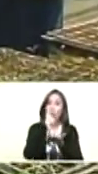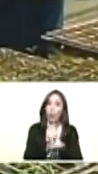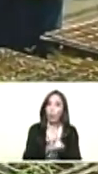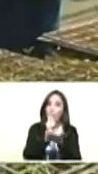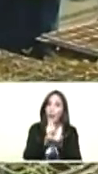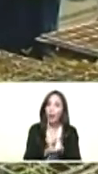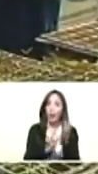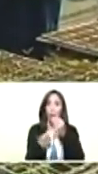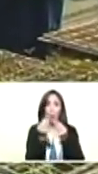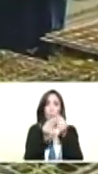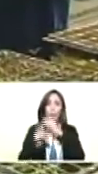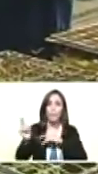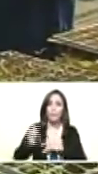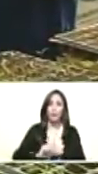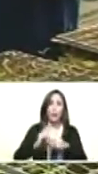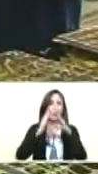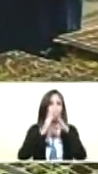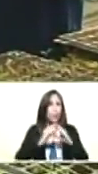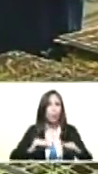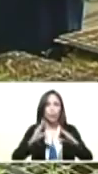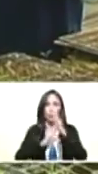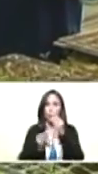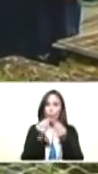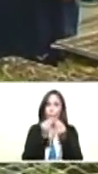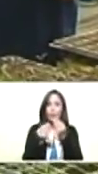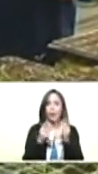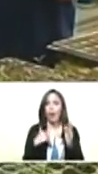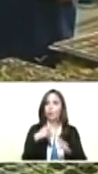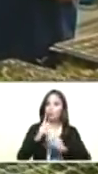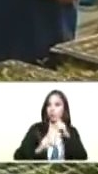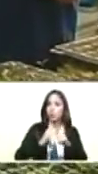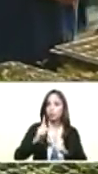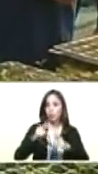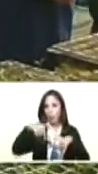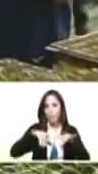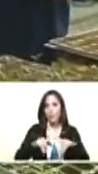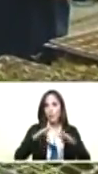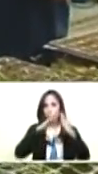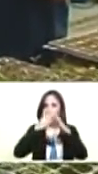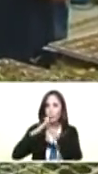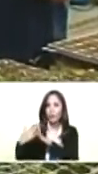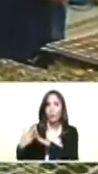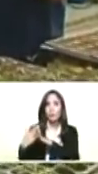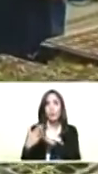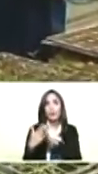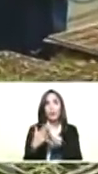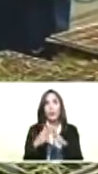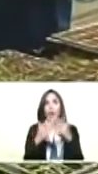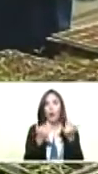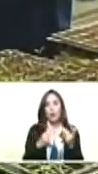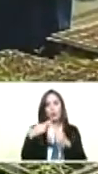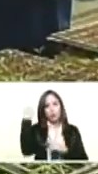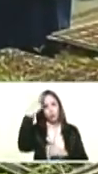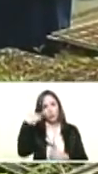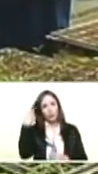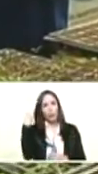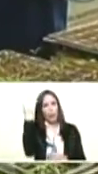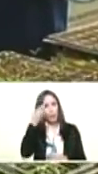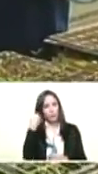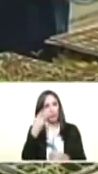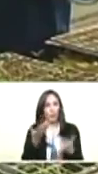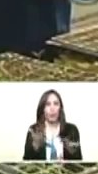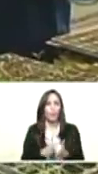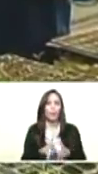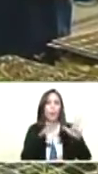sea, todos esos alimentos que están allí se producen en esta comunidad. Ahora, ¿cuál es la reflexión? Si en apenas 800 metros se produce